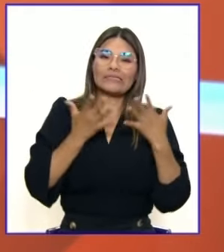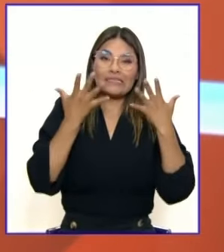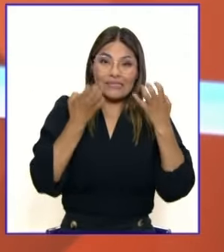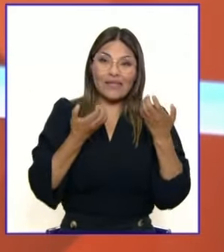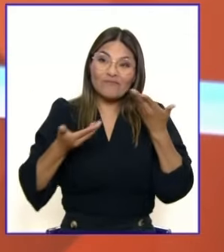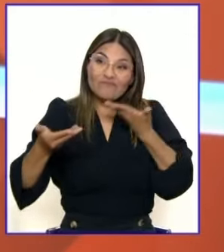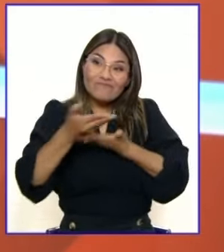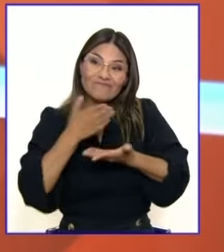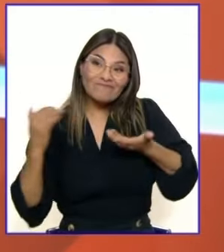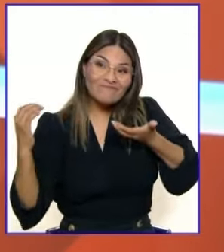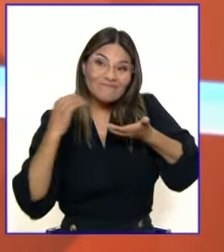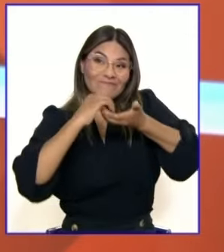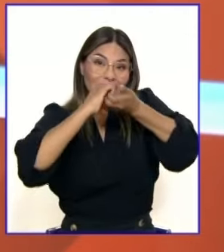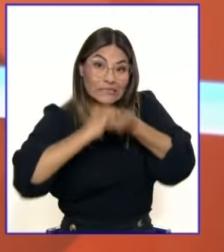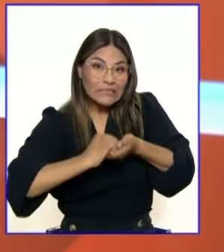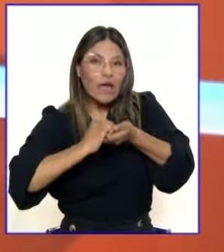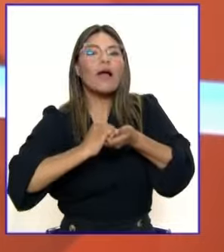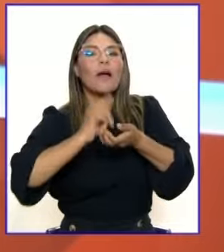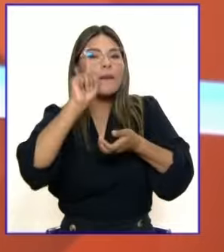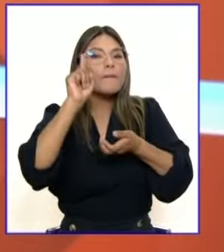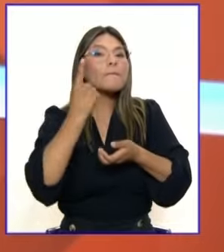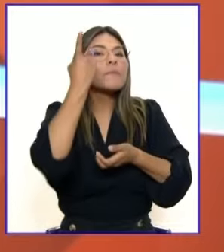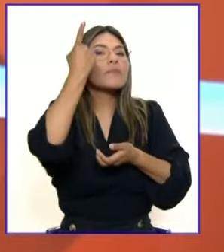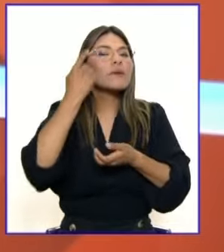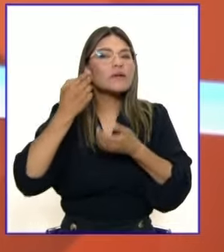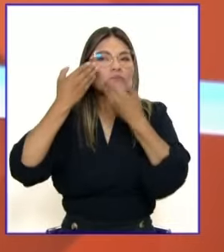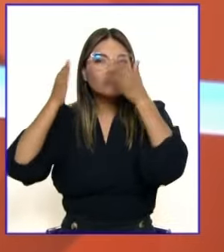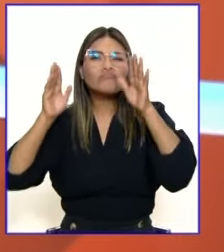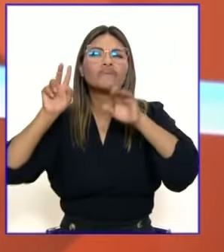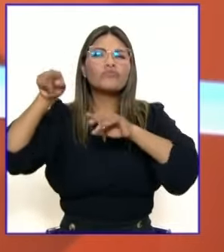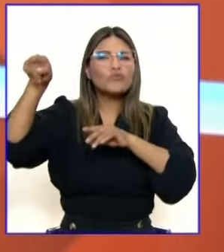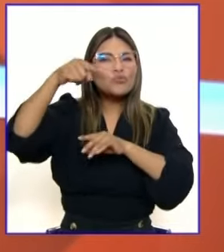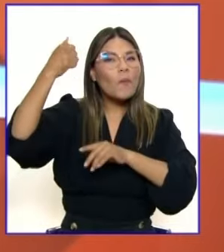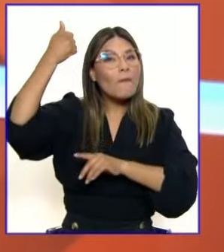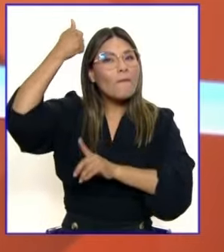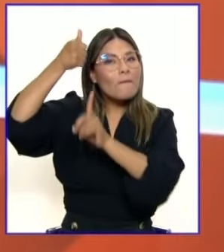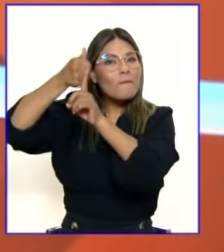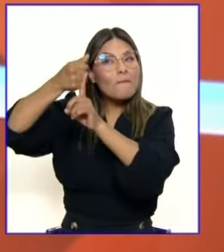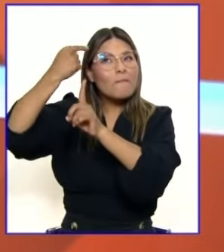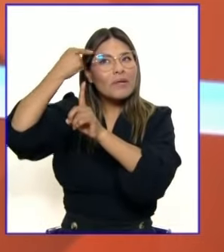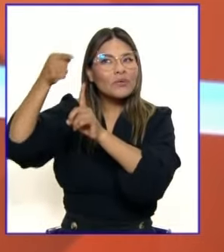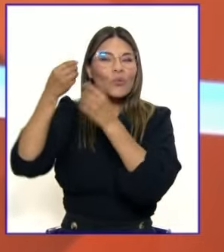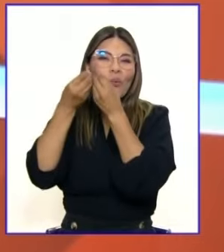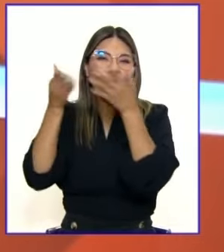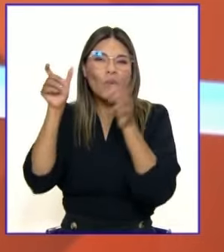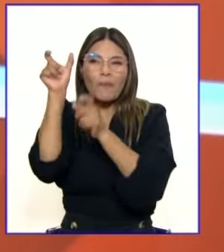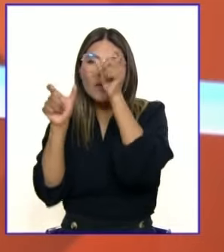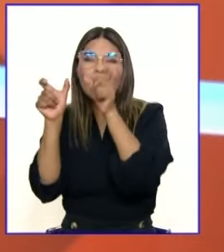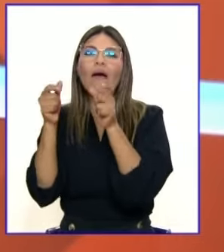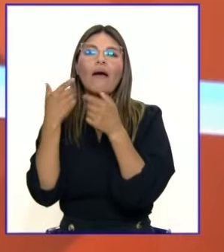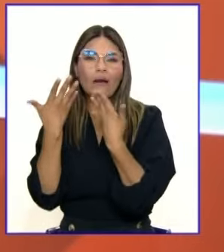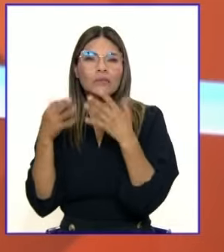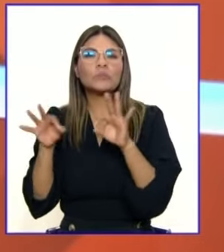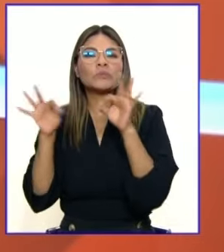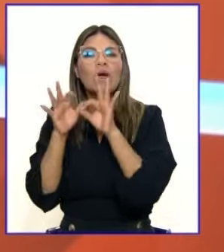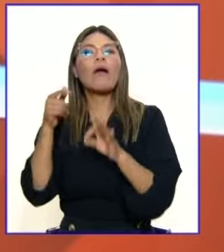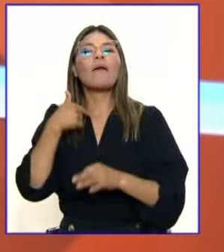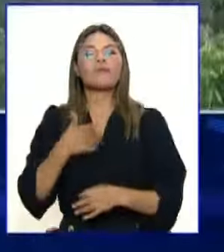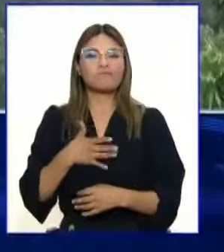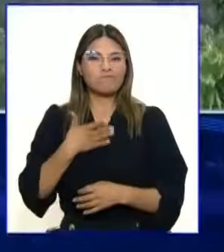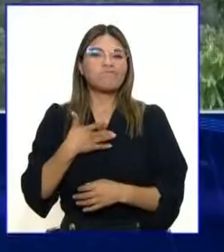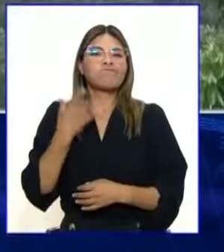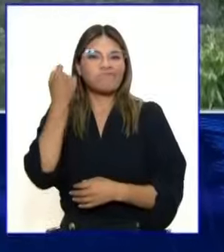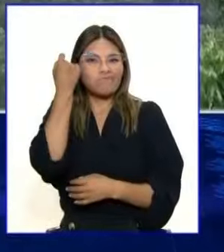empresarios conozcan, en primer lugar, estas formas de hacer y pensar de nuestras contrapartes asiáticas. A veces un